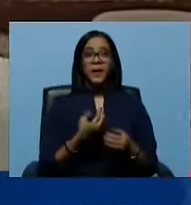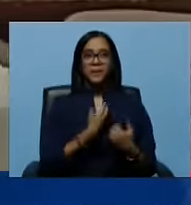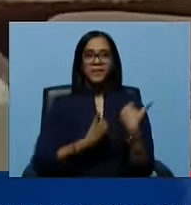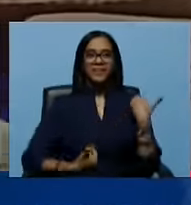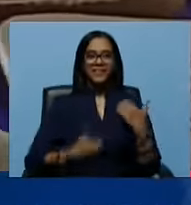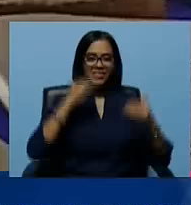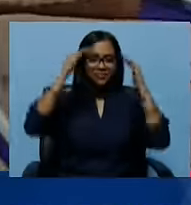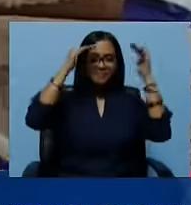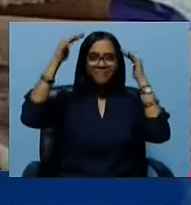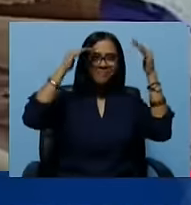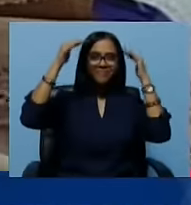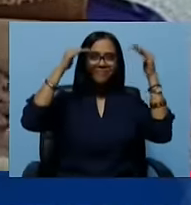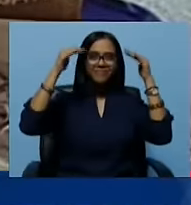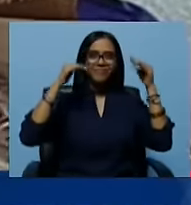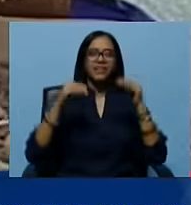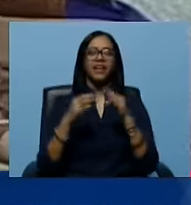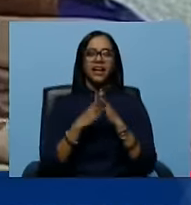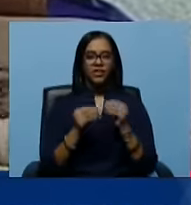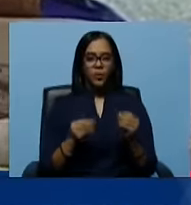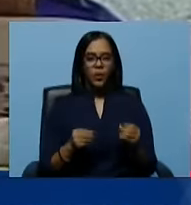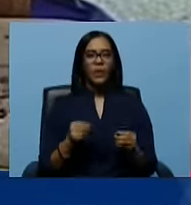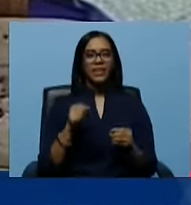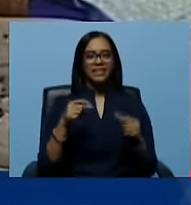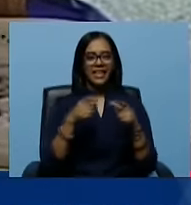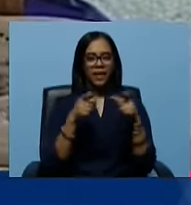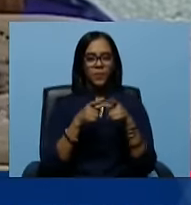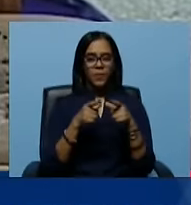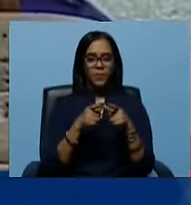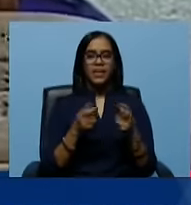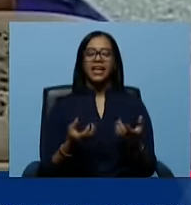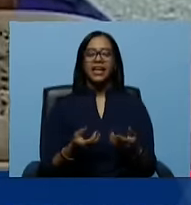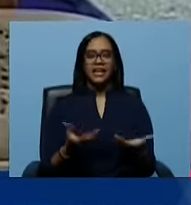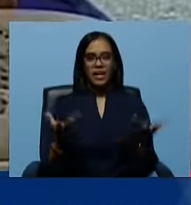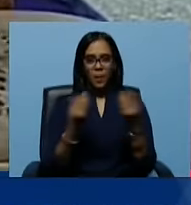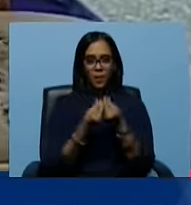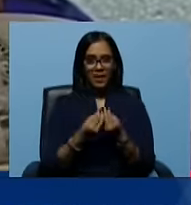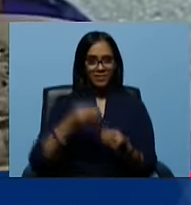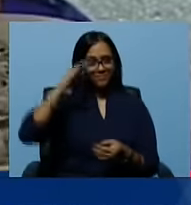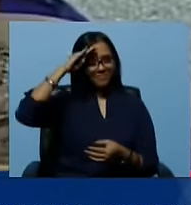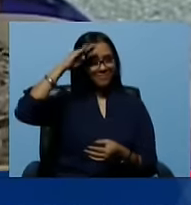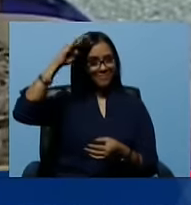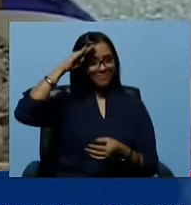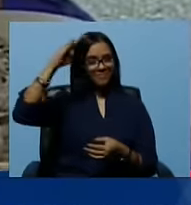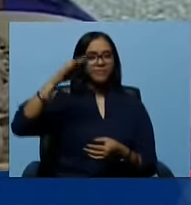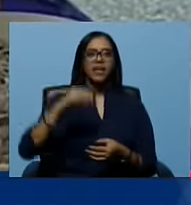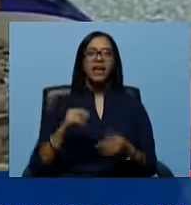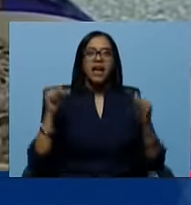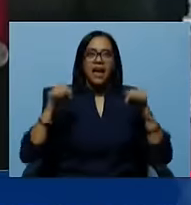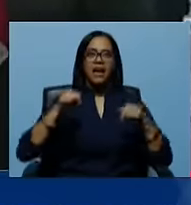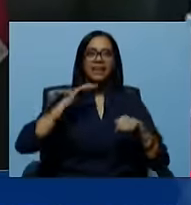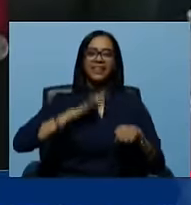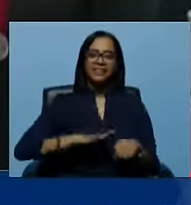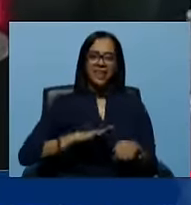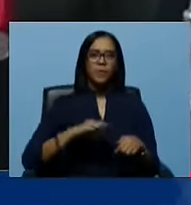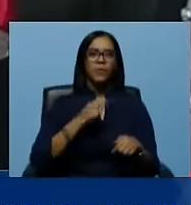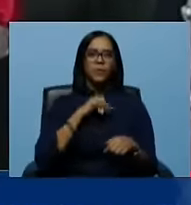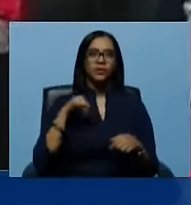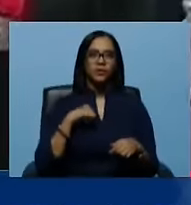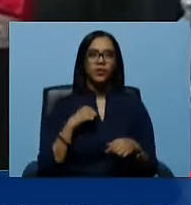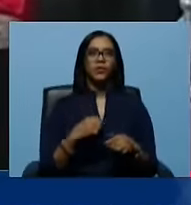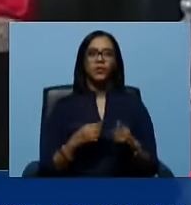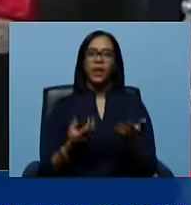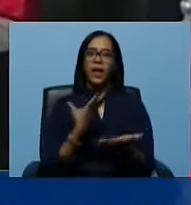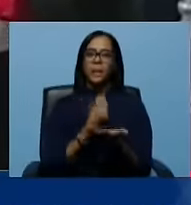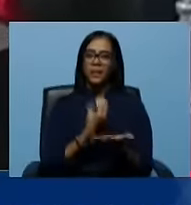a todo ese equipo que te acompaña con todas las bendiciones de nuestro Dios Todopoderoso. Aquí estamos nosotros en representación del estado